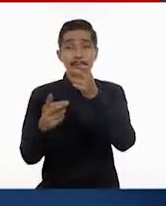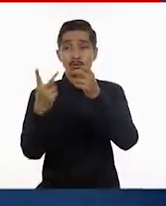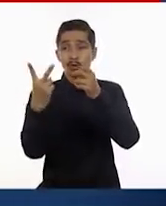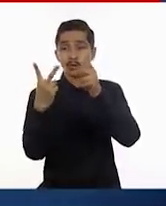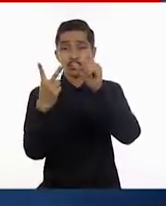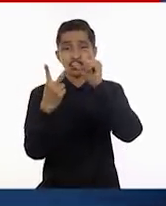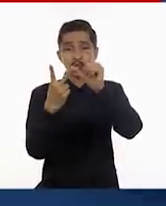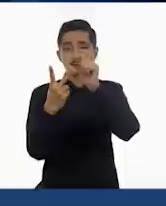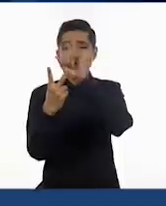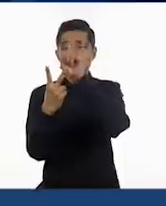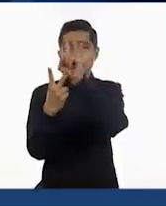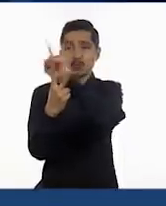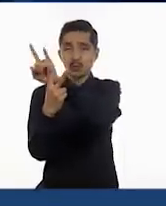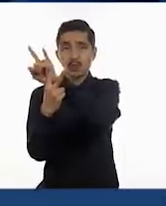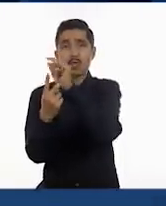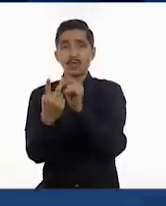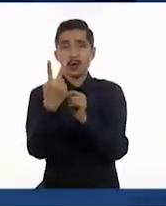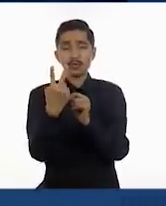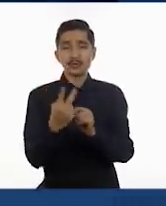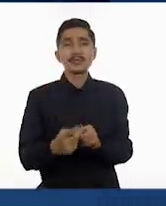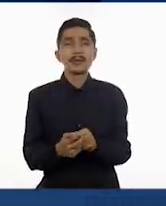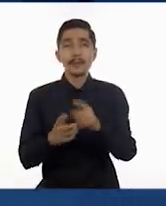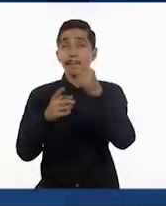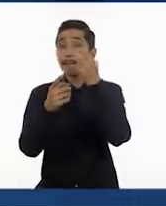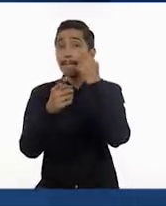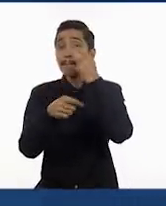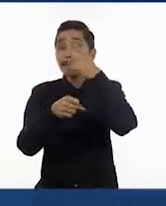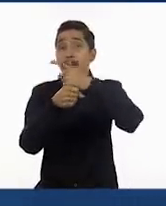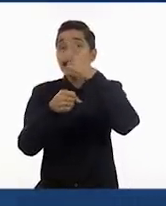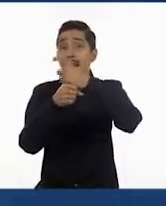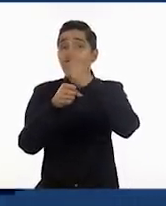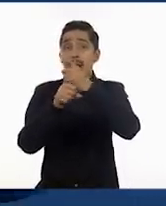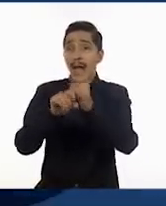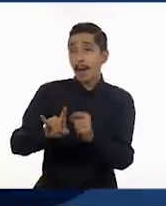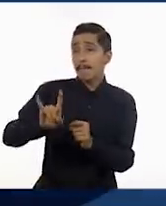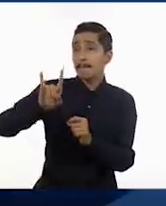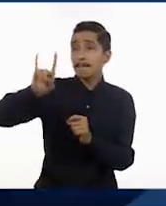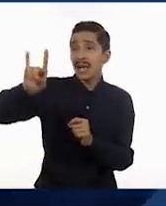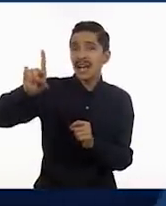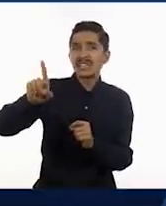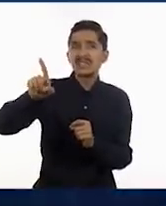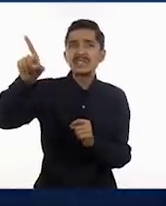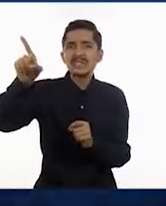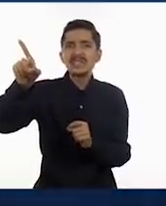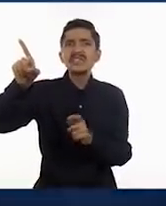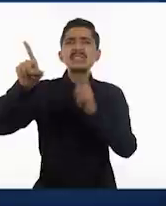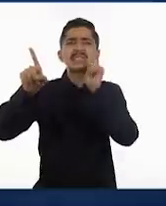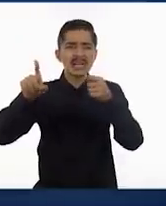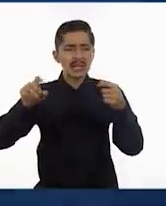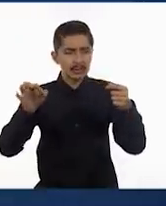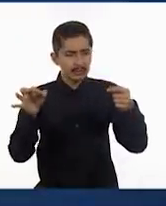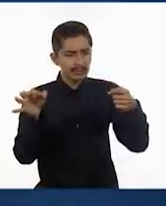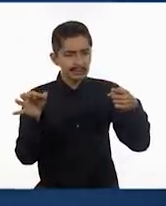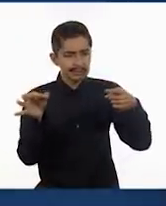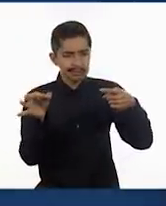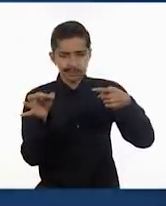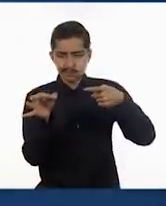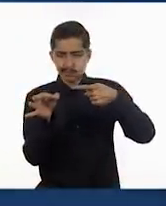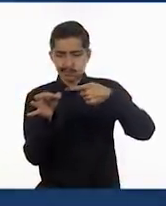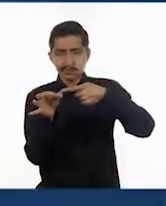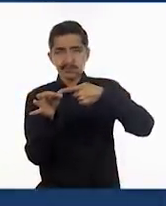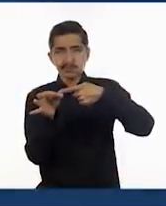bien. Si se fijan, la primera es un espermatozoide que está rodeando al